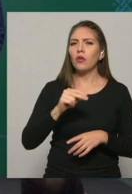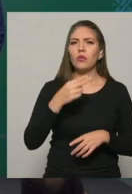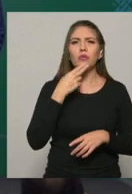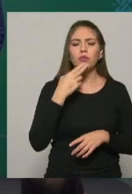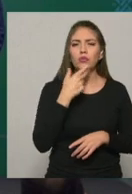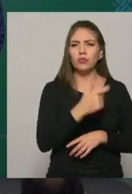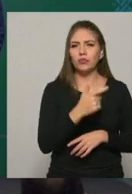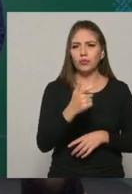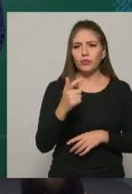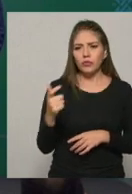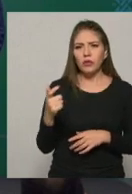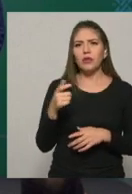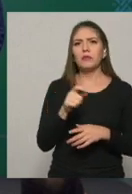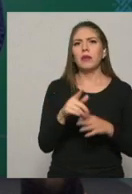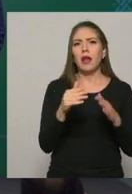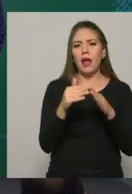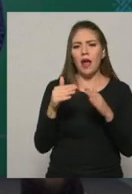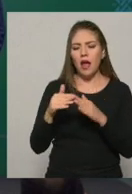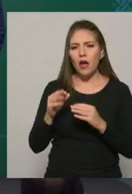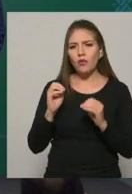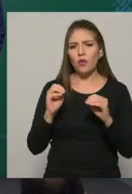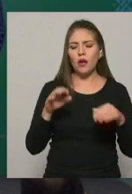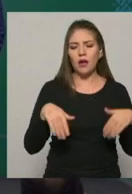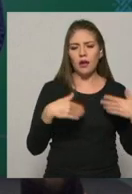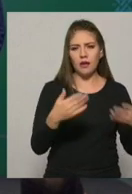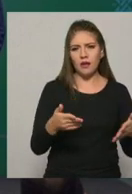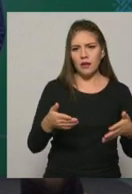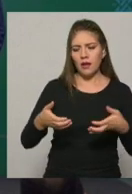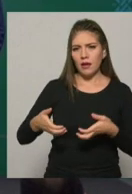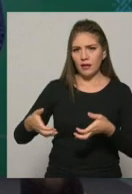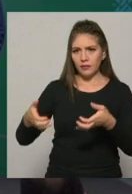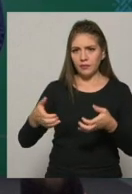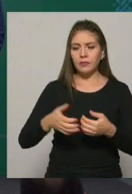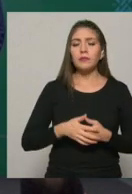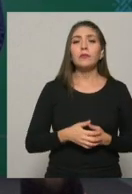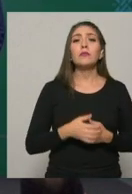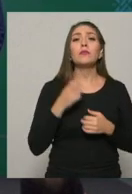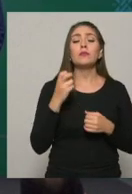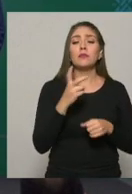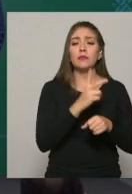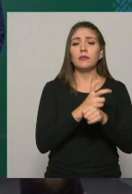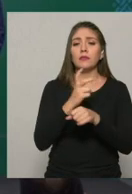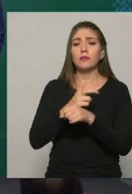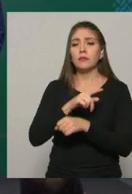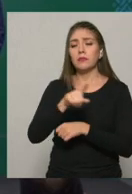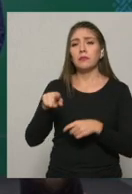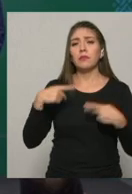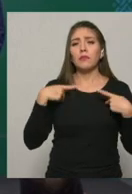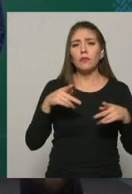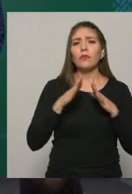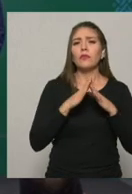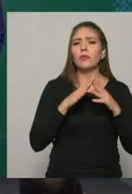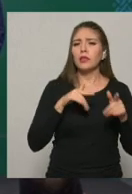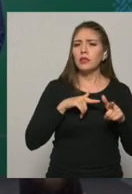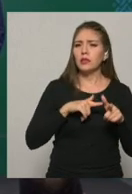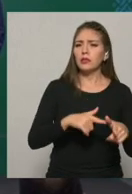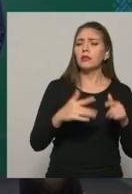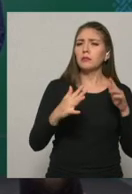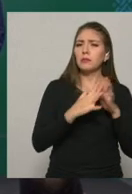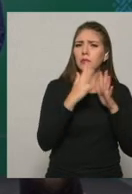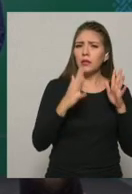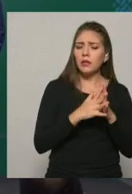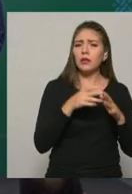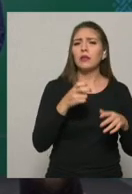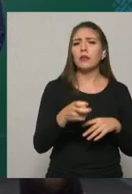calles y en los hogares. Por lo que invitamos a la población a seguir participando en esta